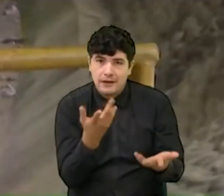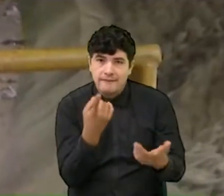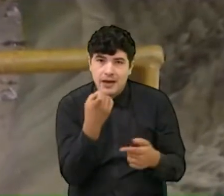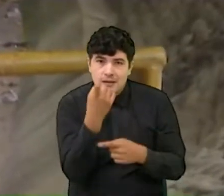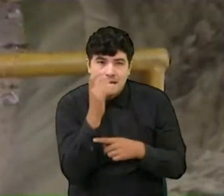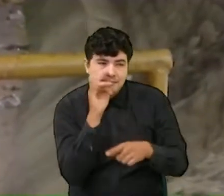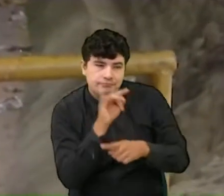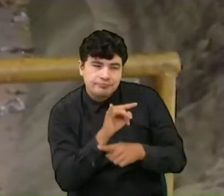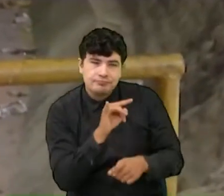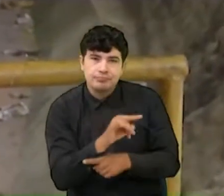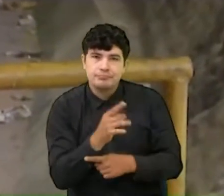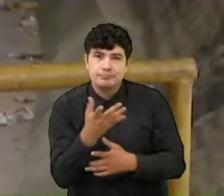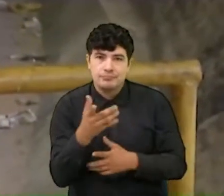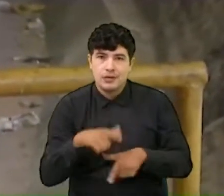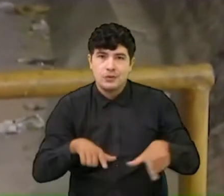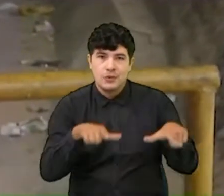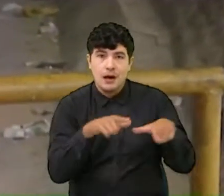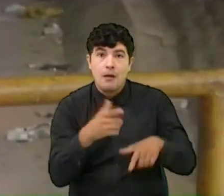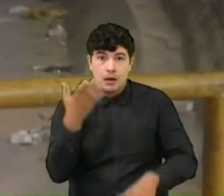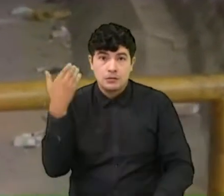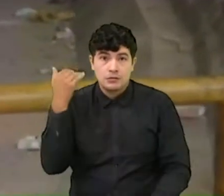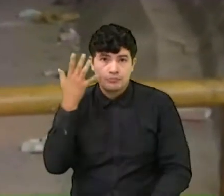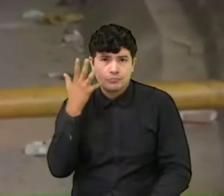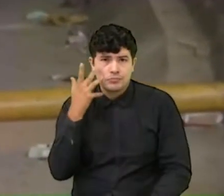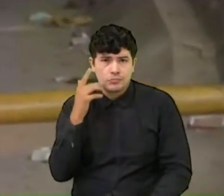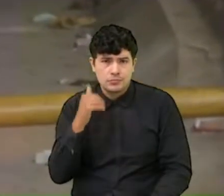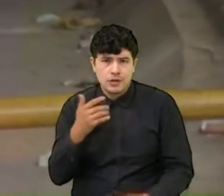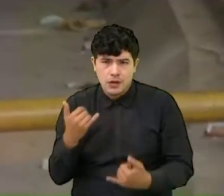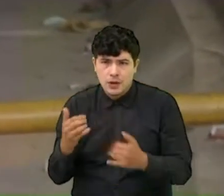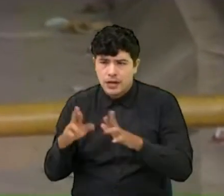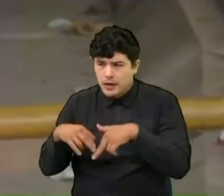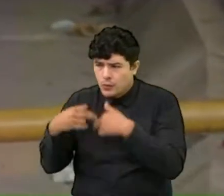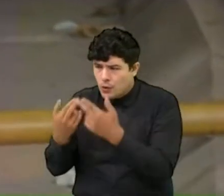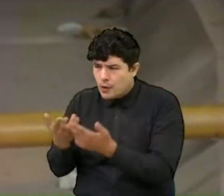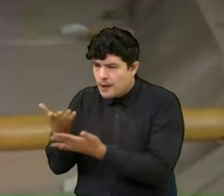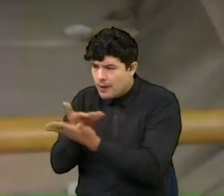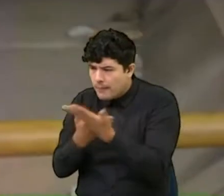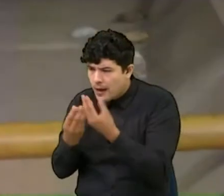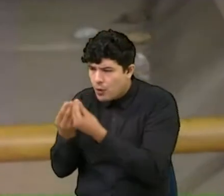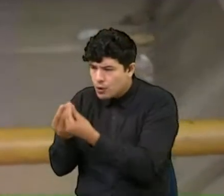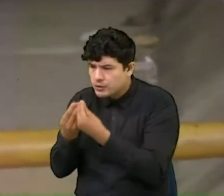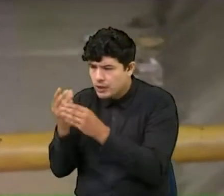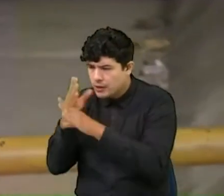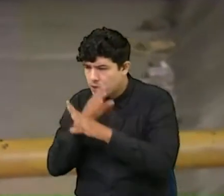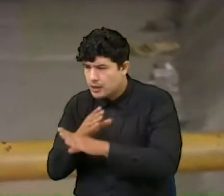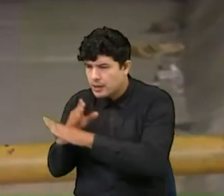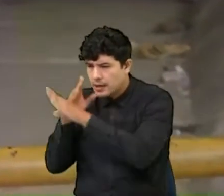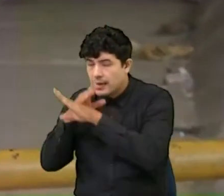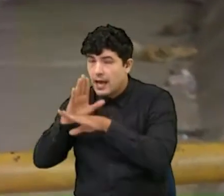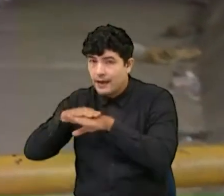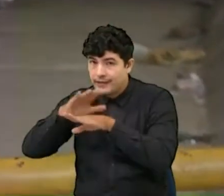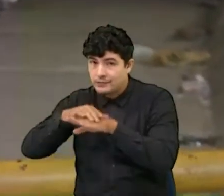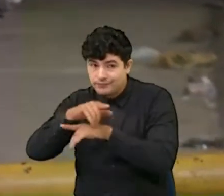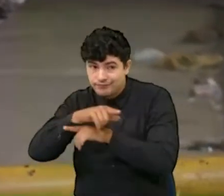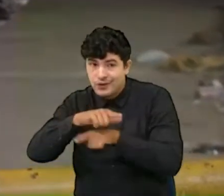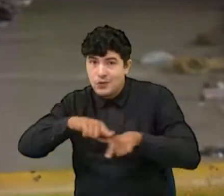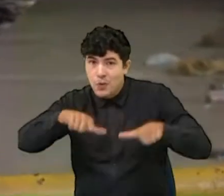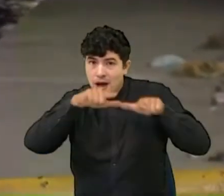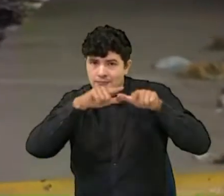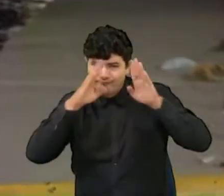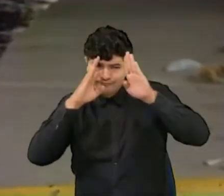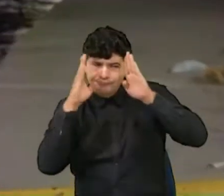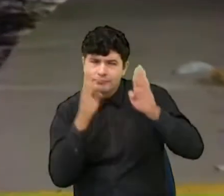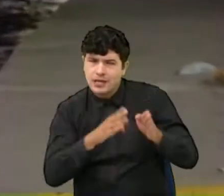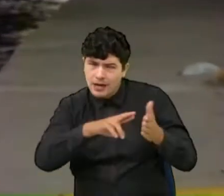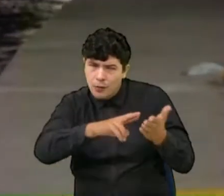sector. Pues las autoridades en los últimos días se han empezado a reunir y han indicado que van a tomar este canal una recuperación. Se